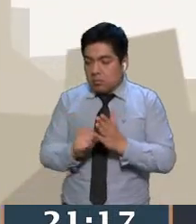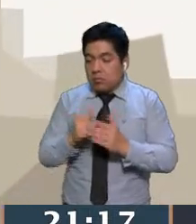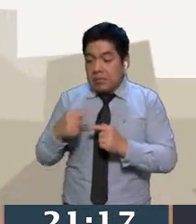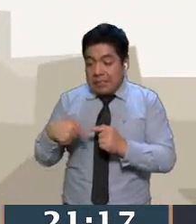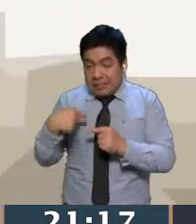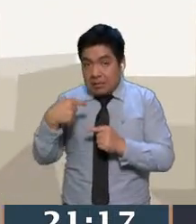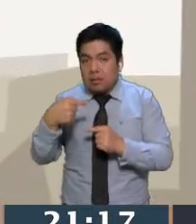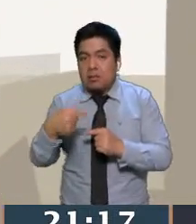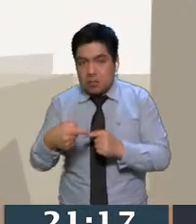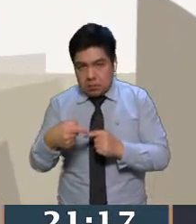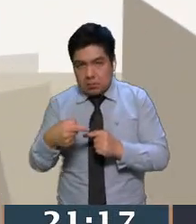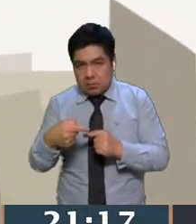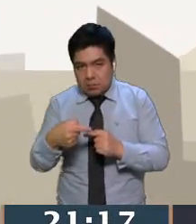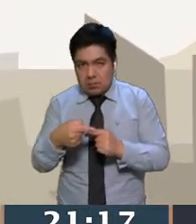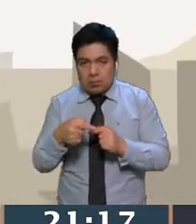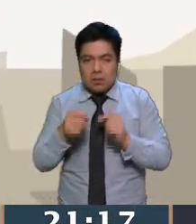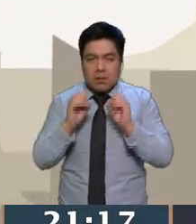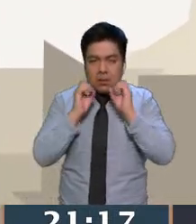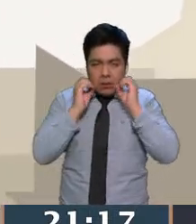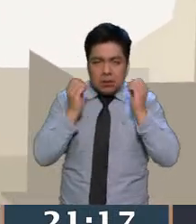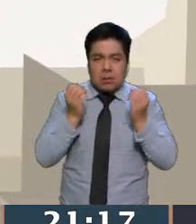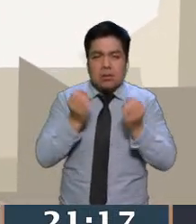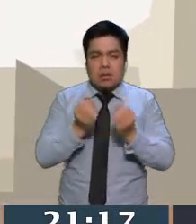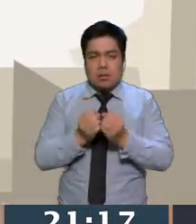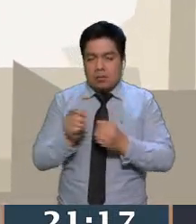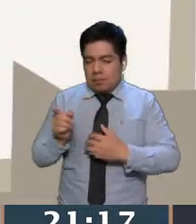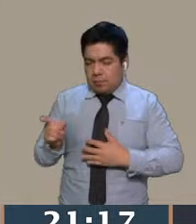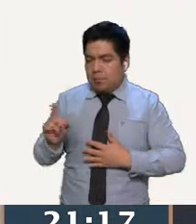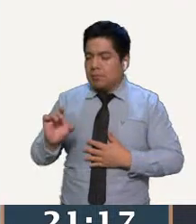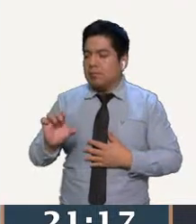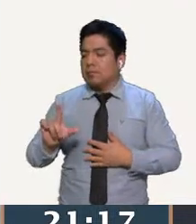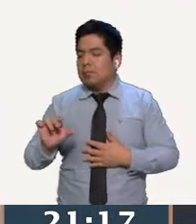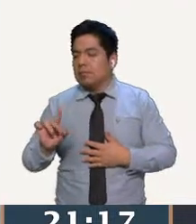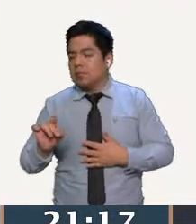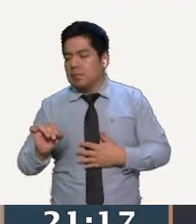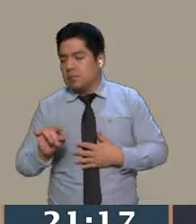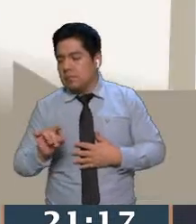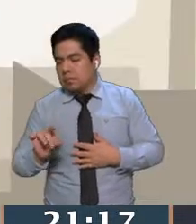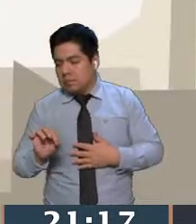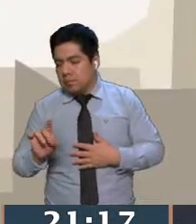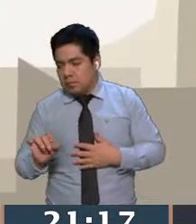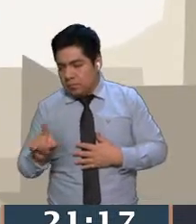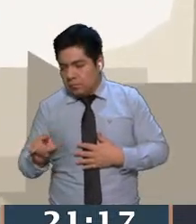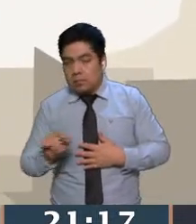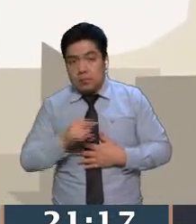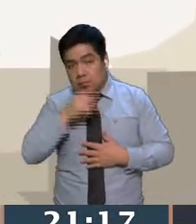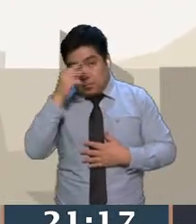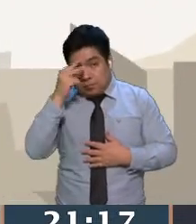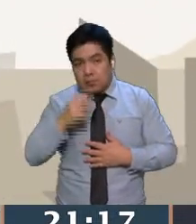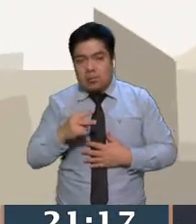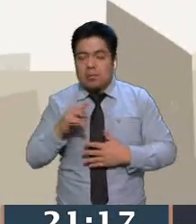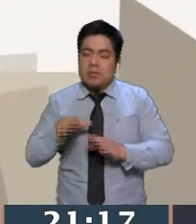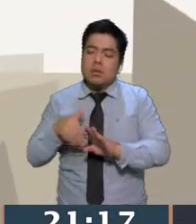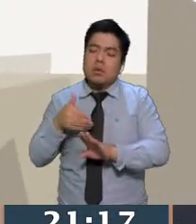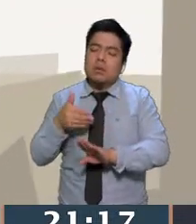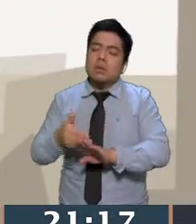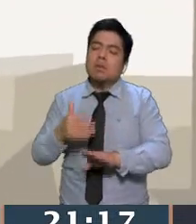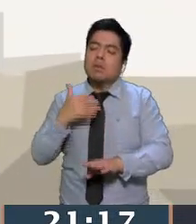constituyó esta organización de Claudia X González Guajardo, Mexicanos contra la Corrupción e Impunidad.